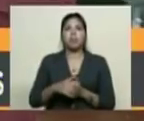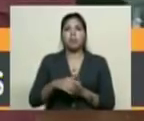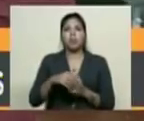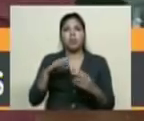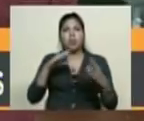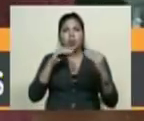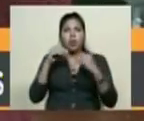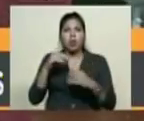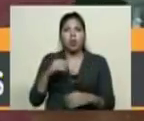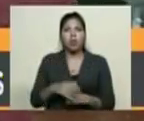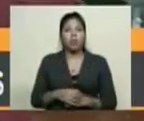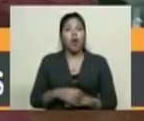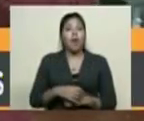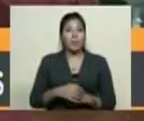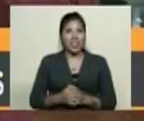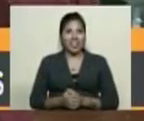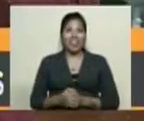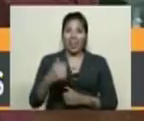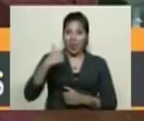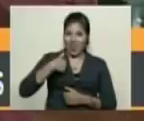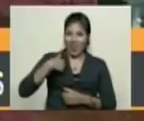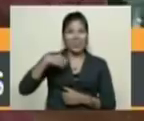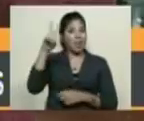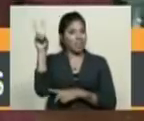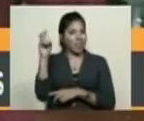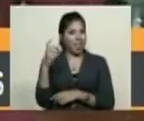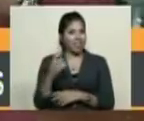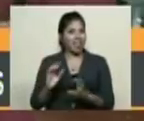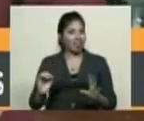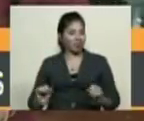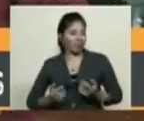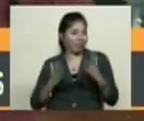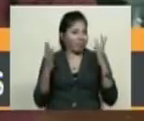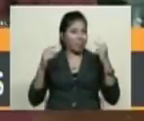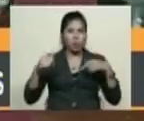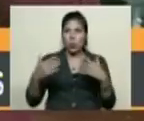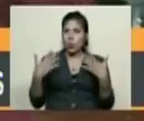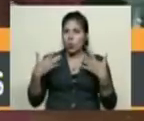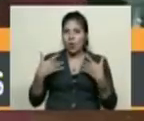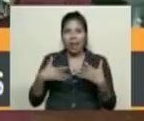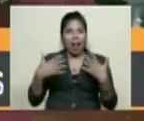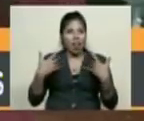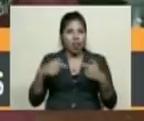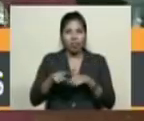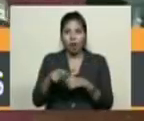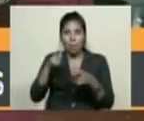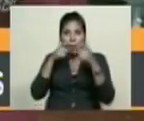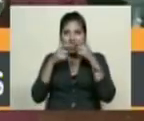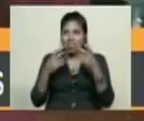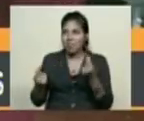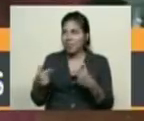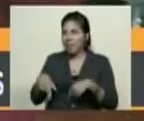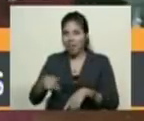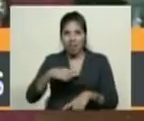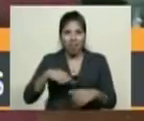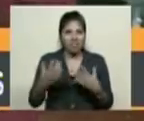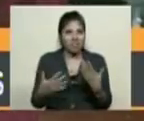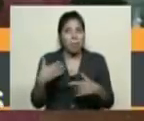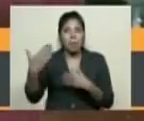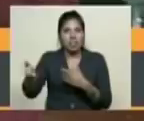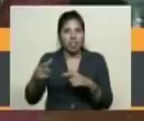es viernes y el cuerpo lo sabe. Por eso es que hay tanto calor, pues. Todo el mundo pendiente aquí de la energía, de lo que va a pasar